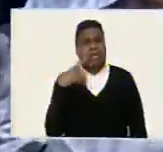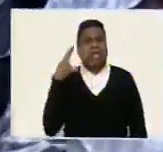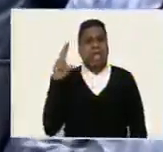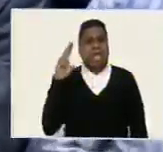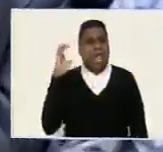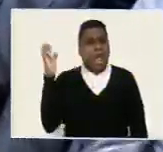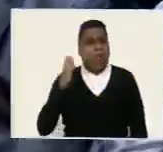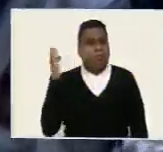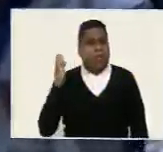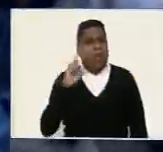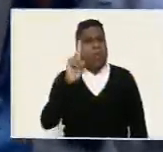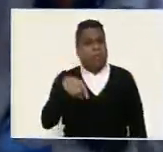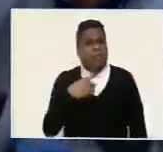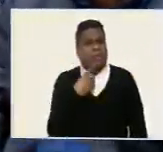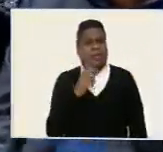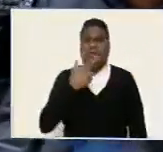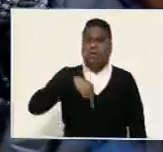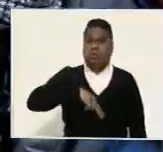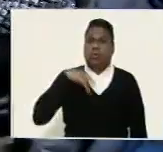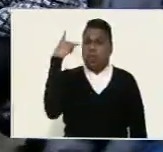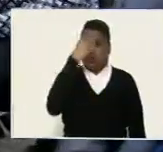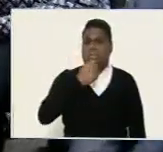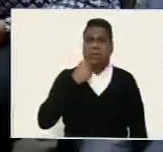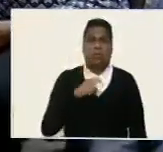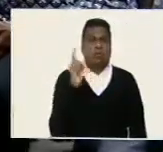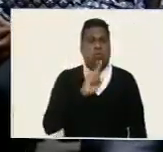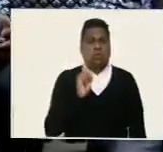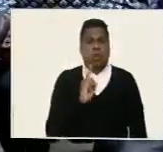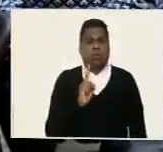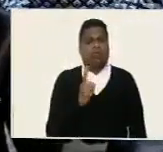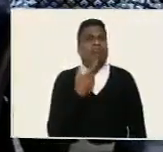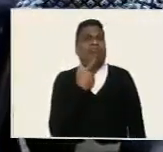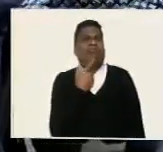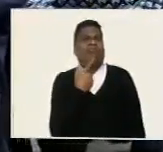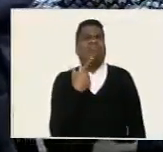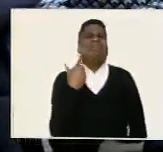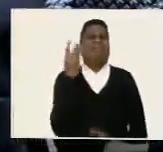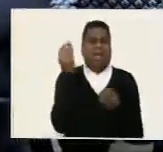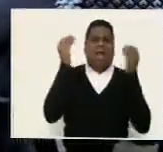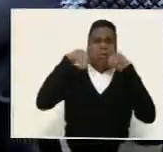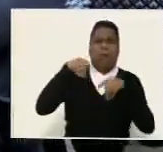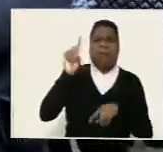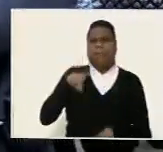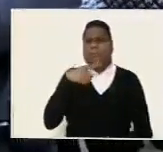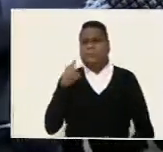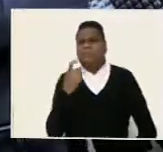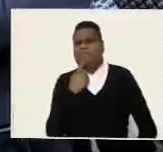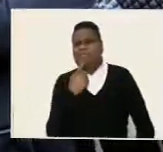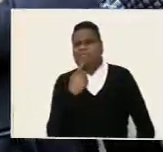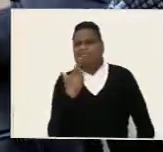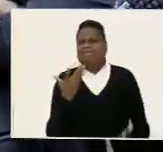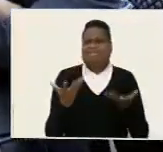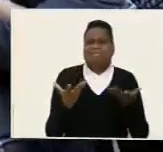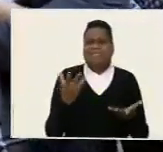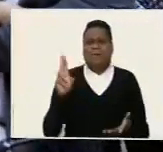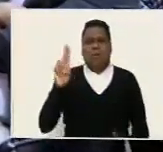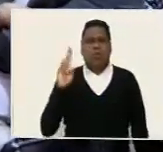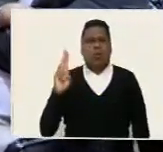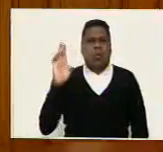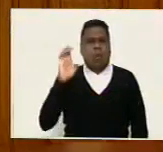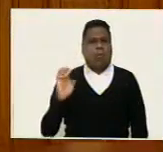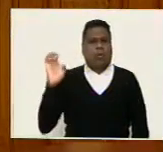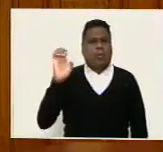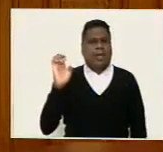A esa juventud que estamos seguros no comparte la posición injerencista de este organismo que ya ha